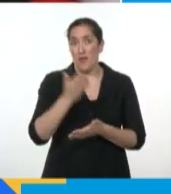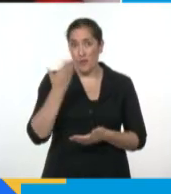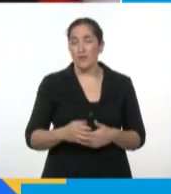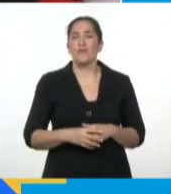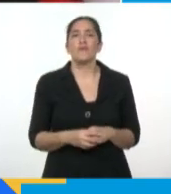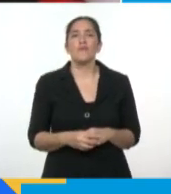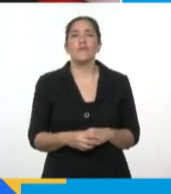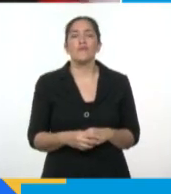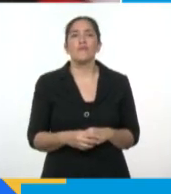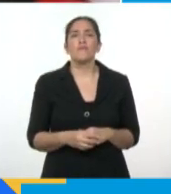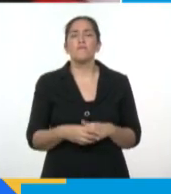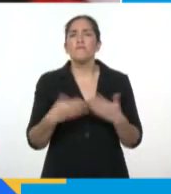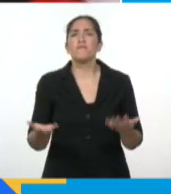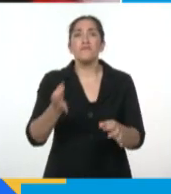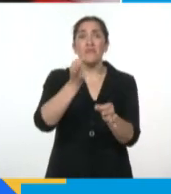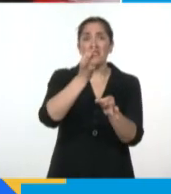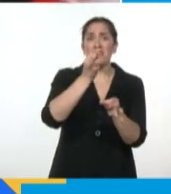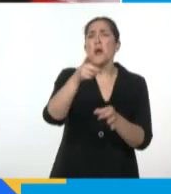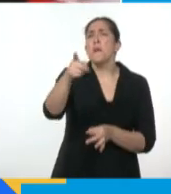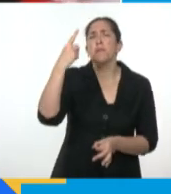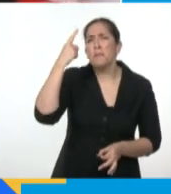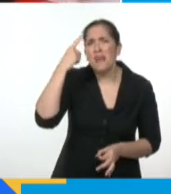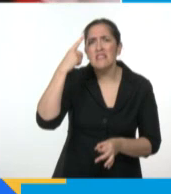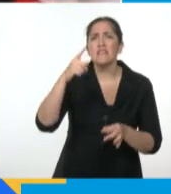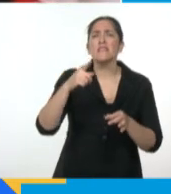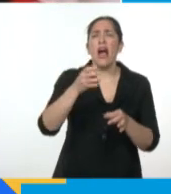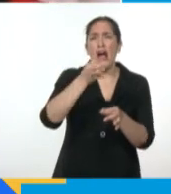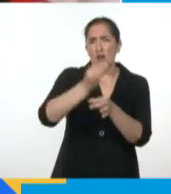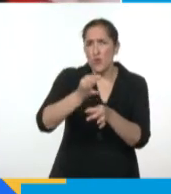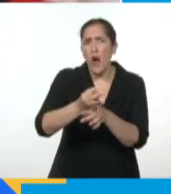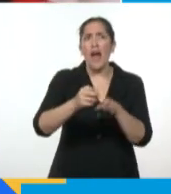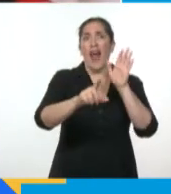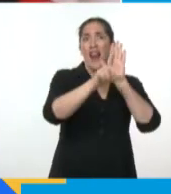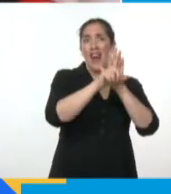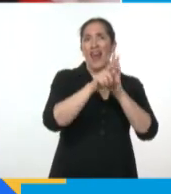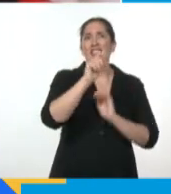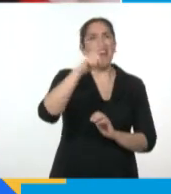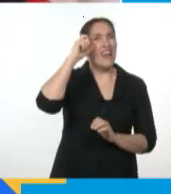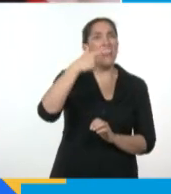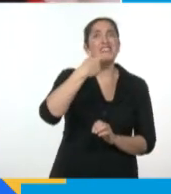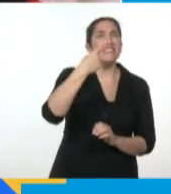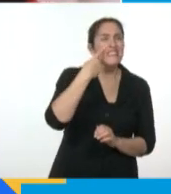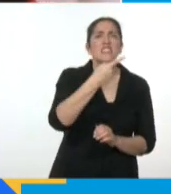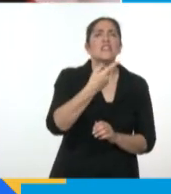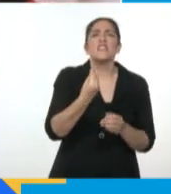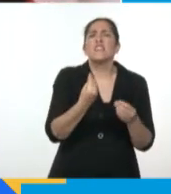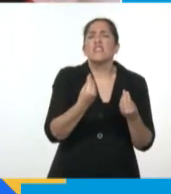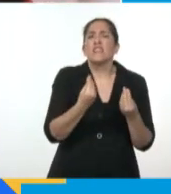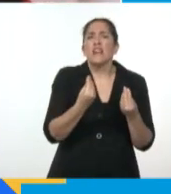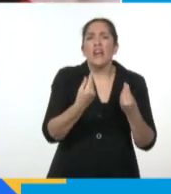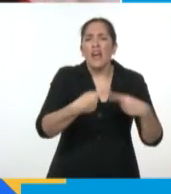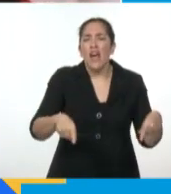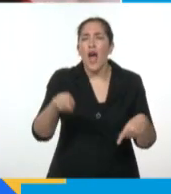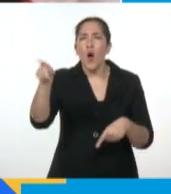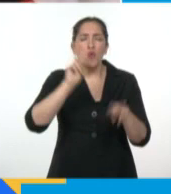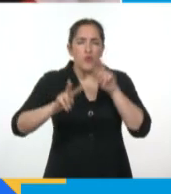que tiene la escuela y la ley de educación sexual integral particularmente en este desarmar que vos